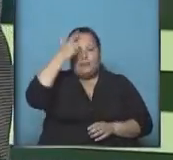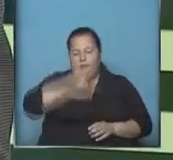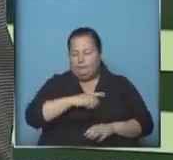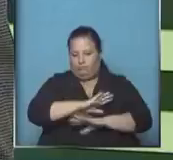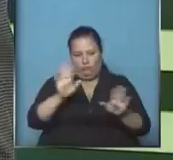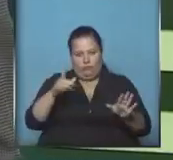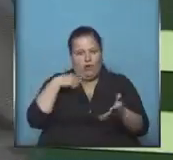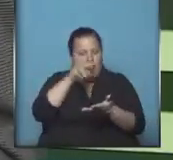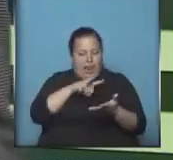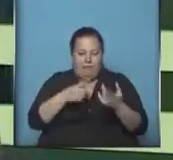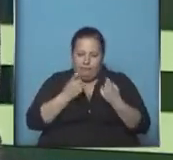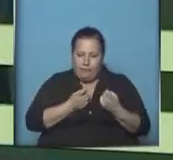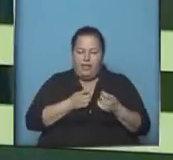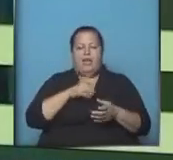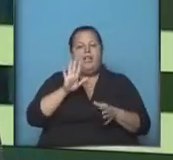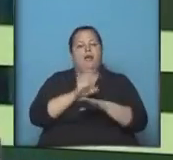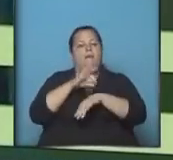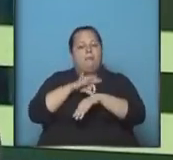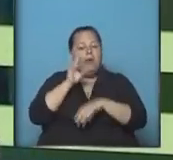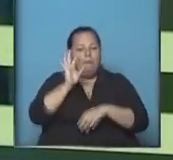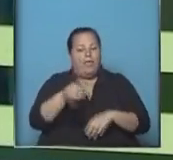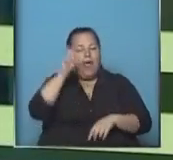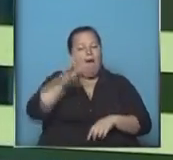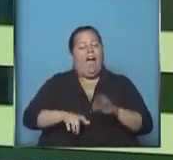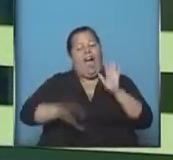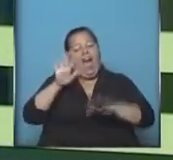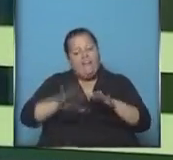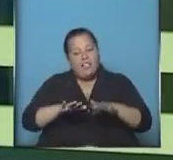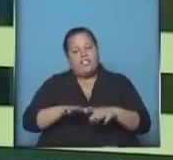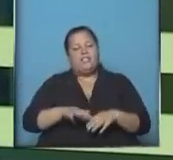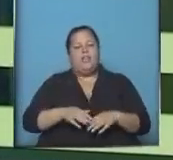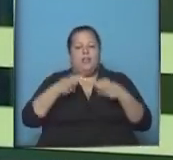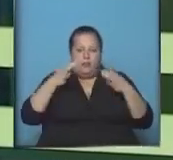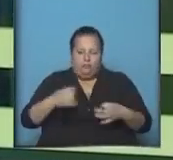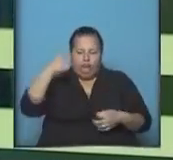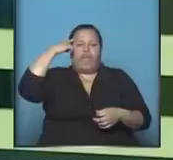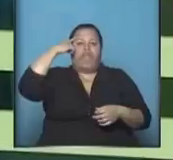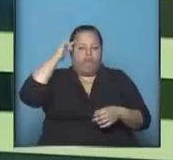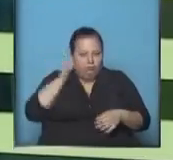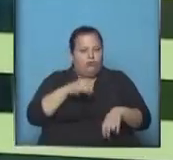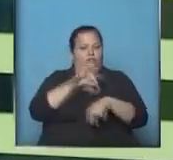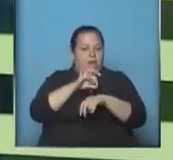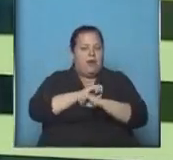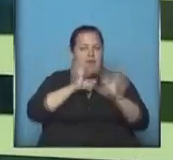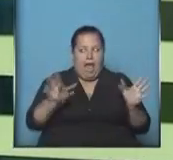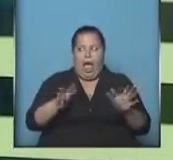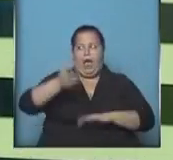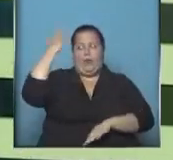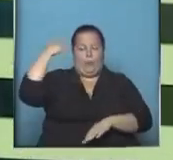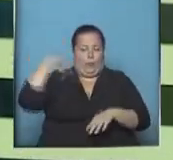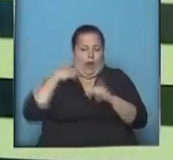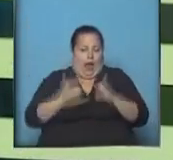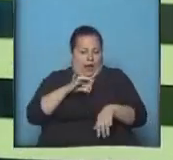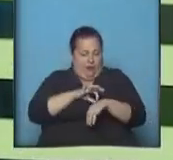visión para no poder leer de una práctica médica ve que el paciente a veces toma una verdadera conciencia de la enfermedad histórica que